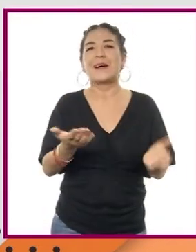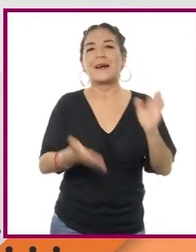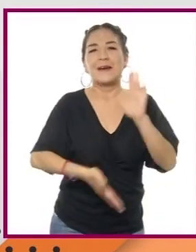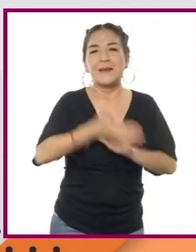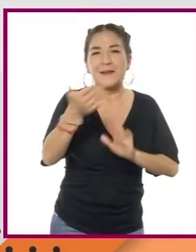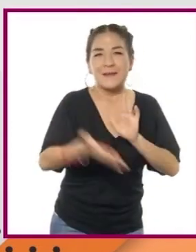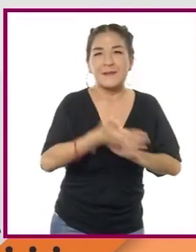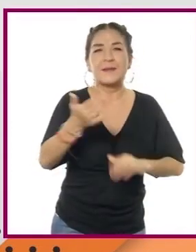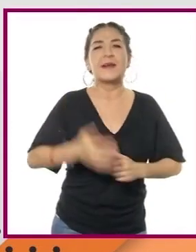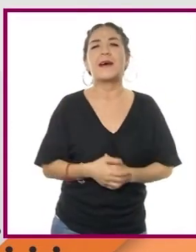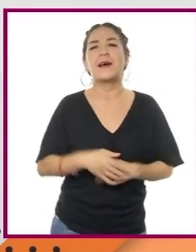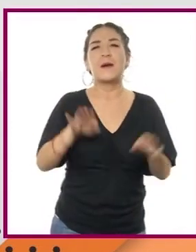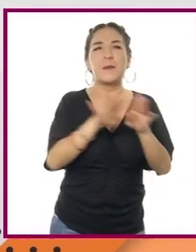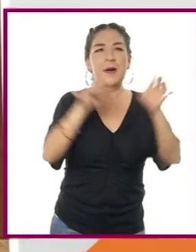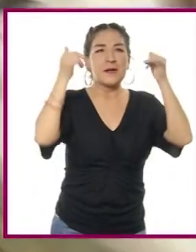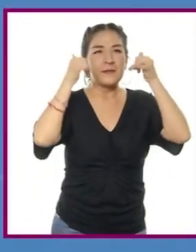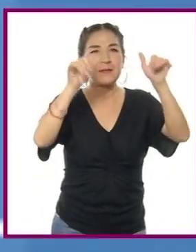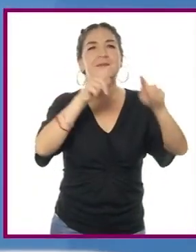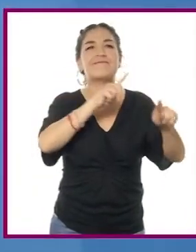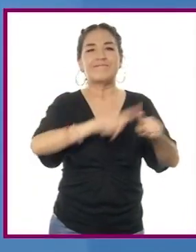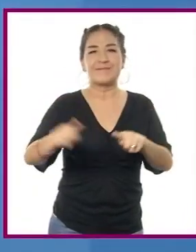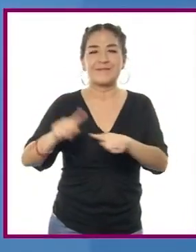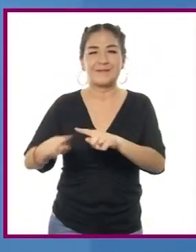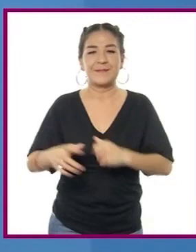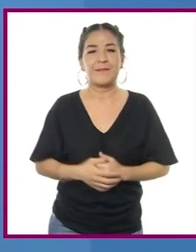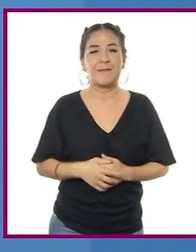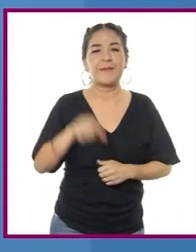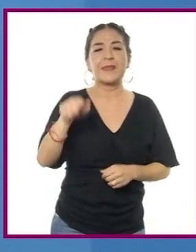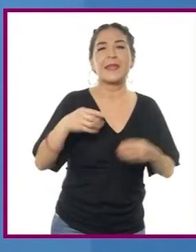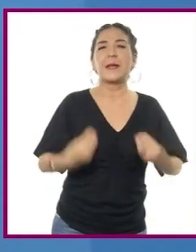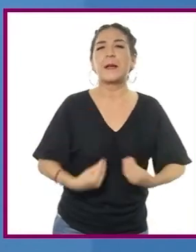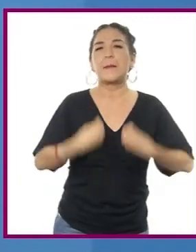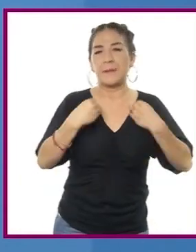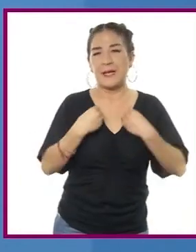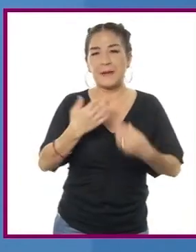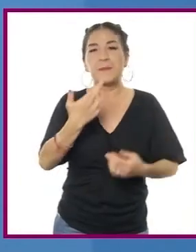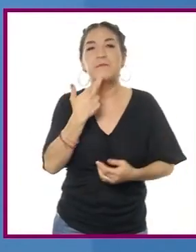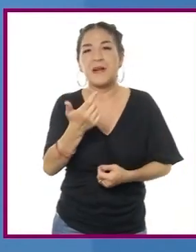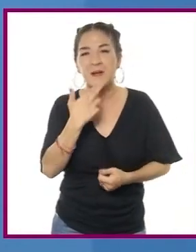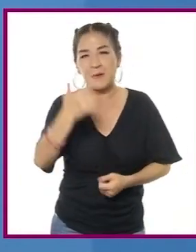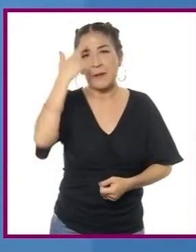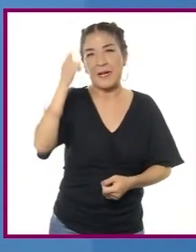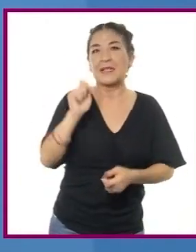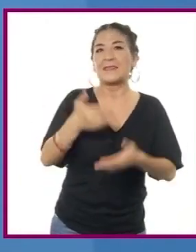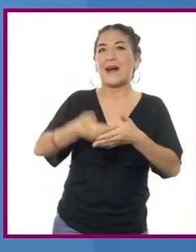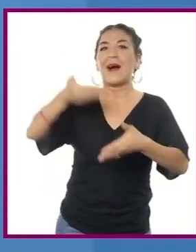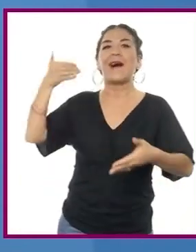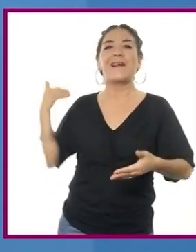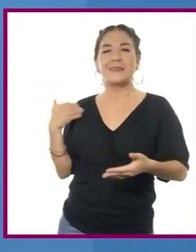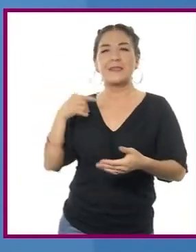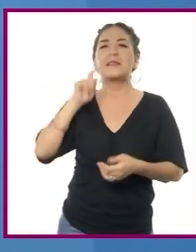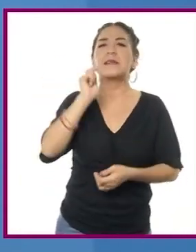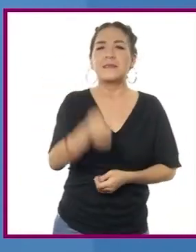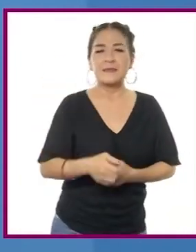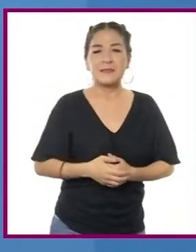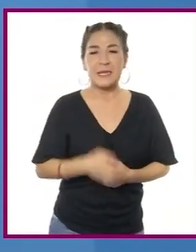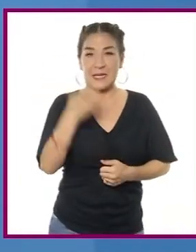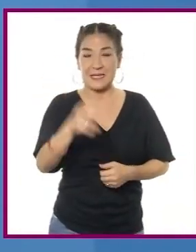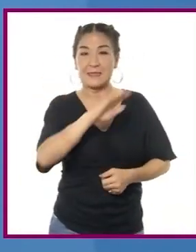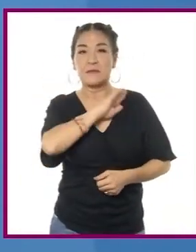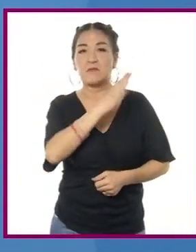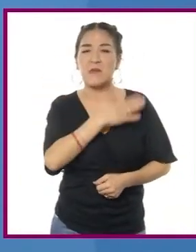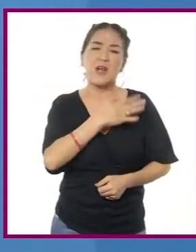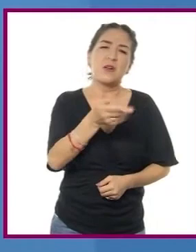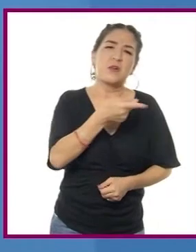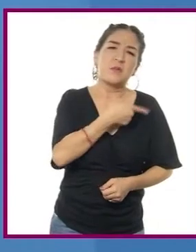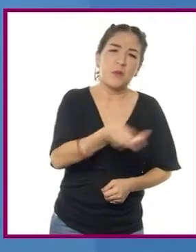carpinteros, curtidores, etc., que vivían un poco mejor que los anteriores y podían ser desde españoles